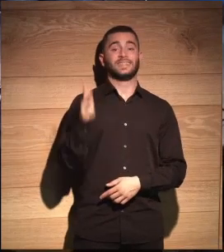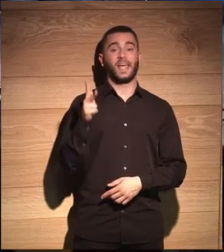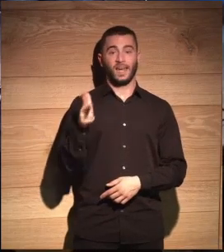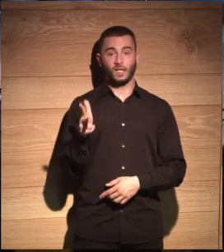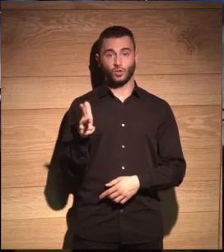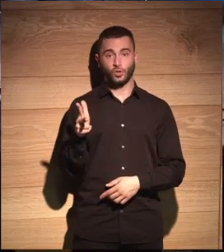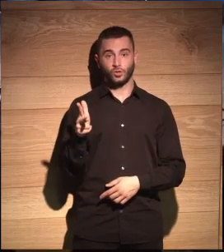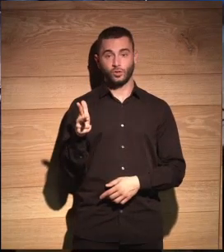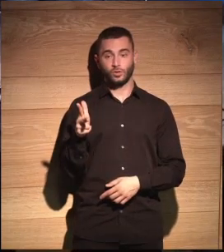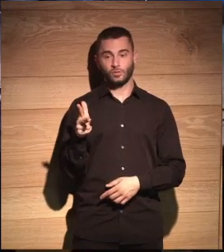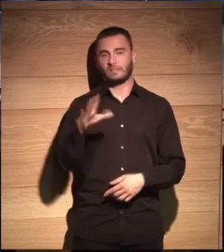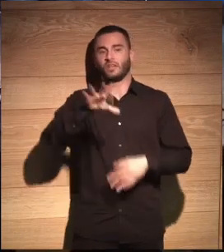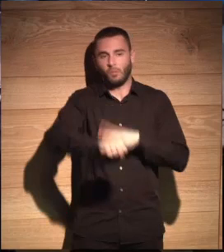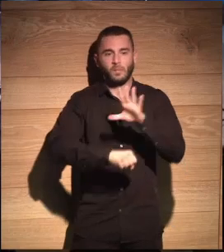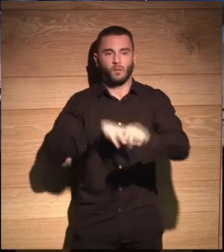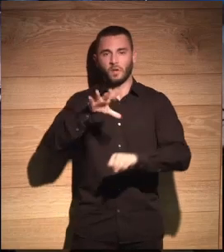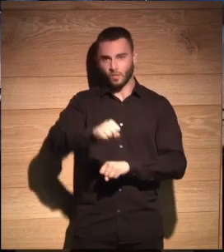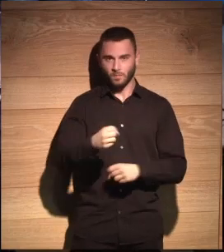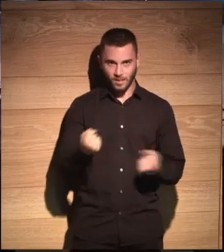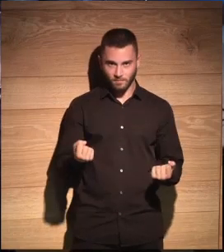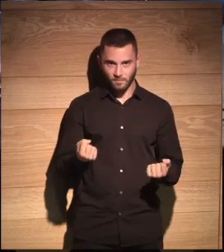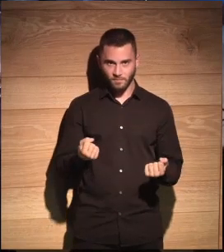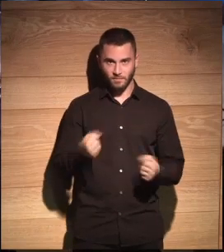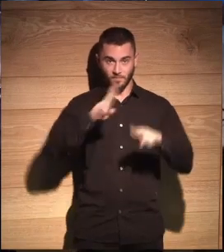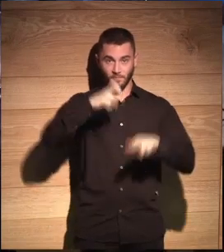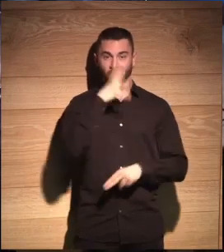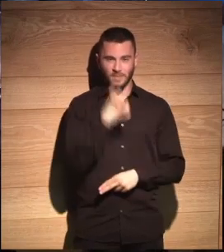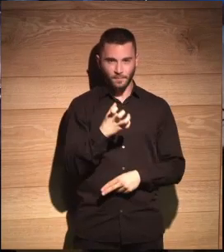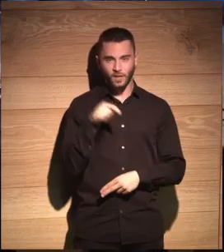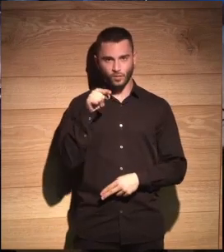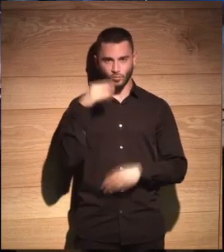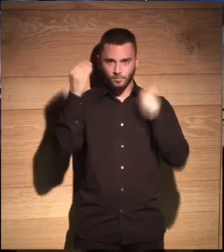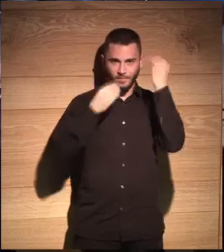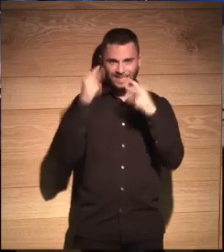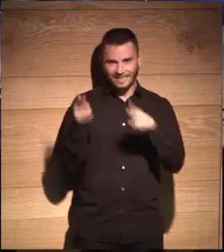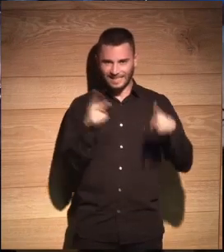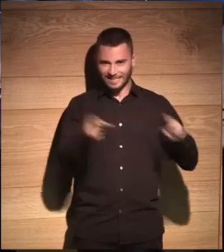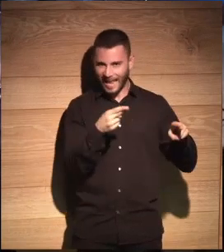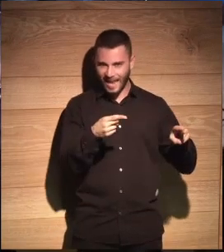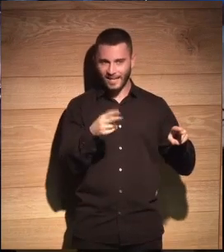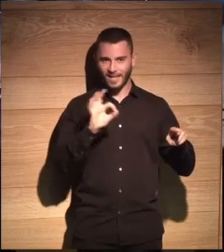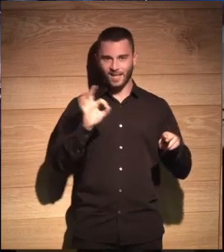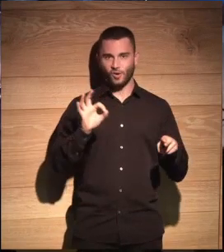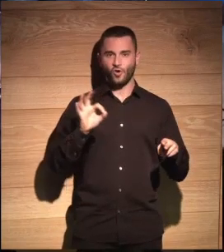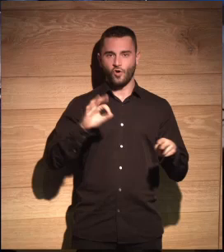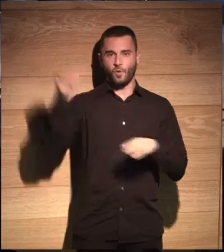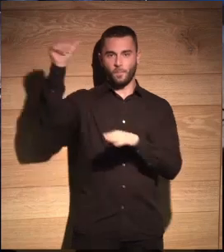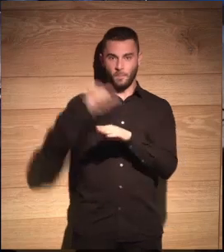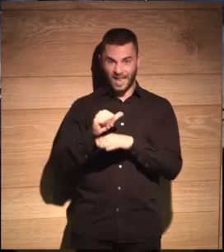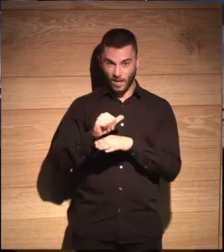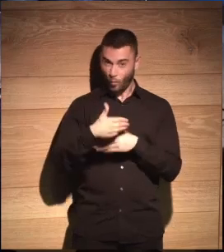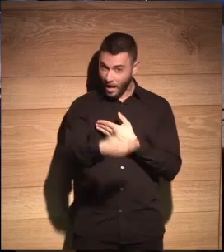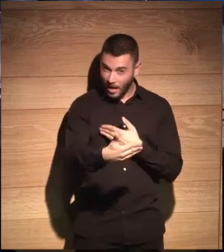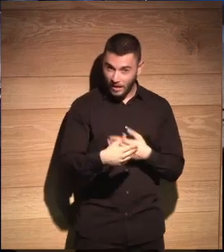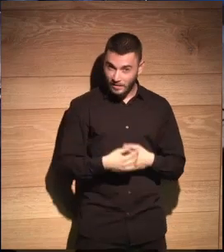que está comprando la gente y demás. ¿Ves a Blacksad como una serie o como una película